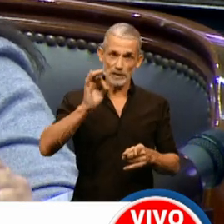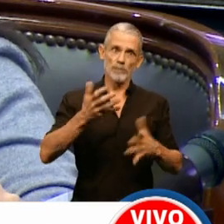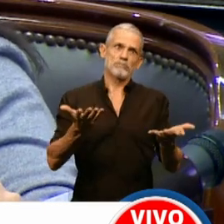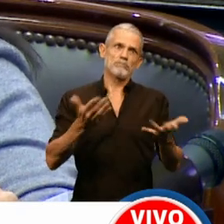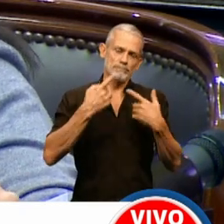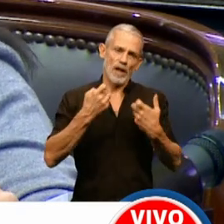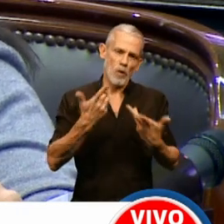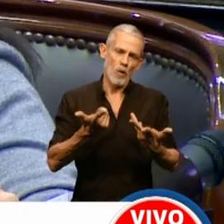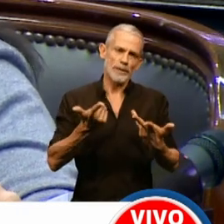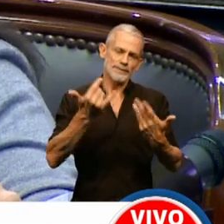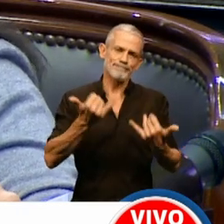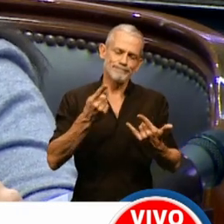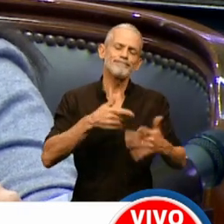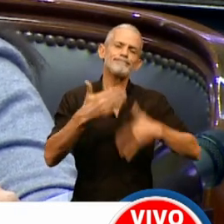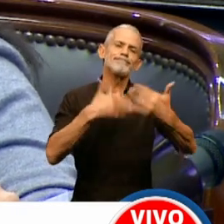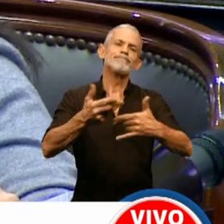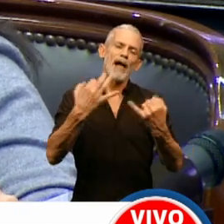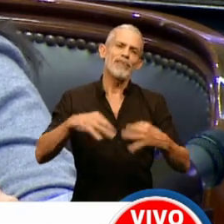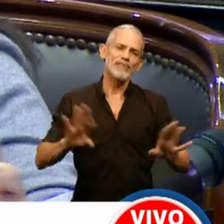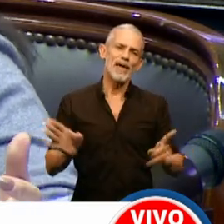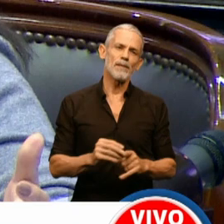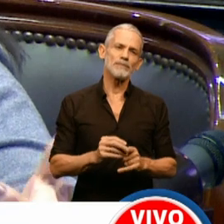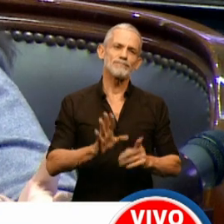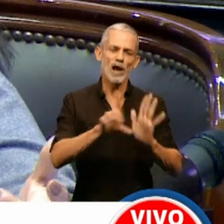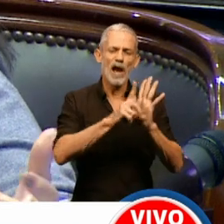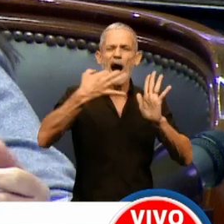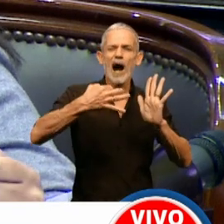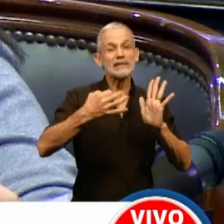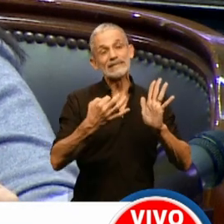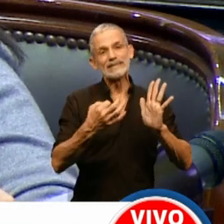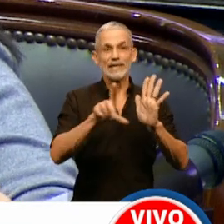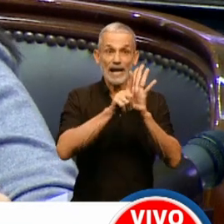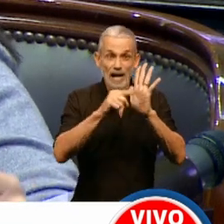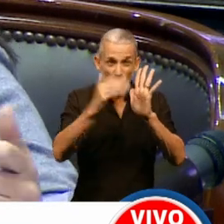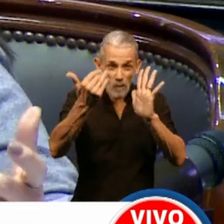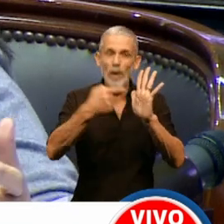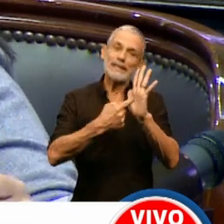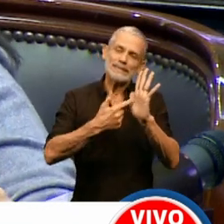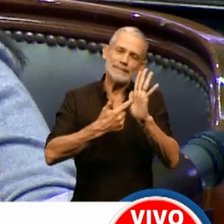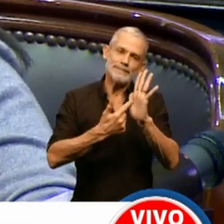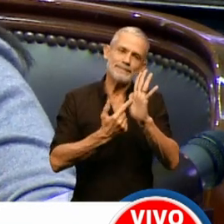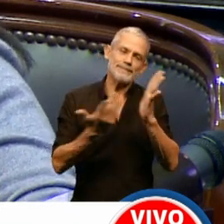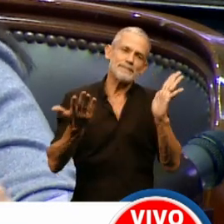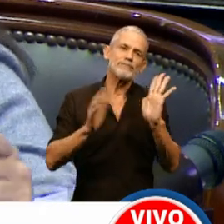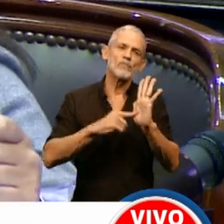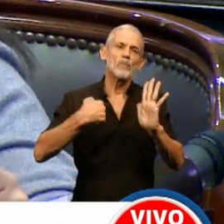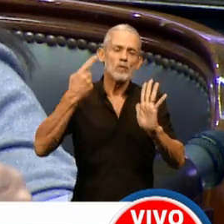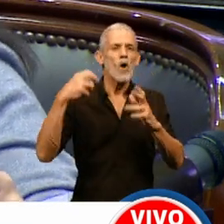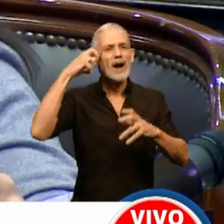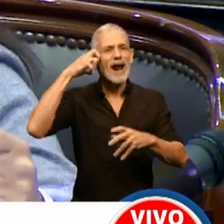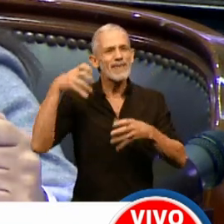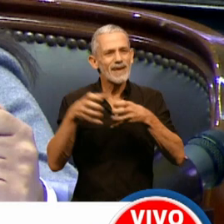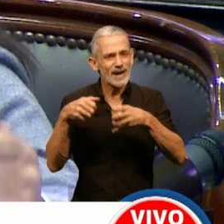la necesidad de avanzar y esta es la ley posible y por eso desde la